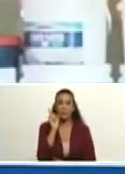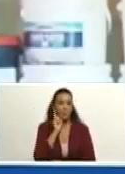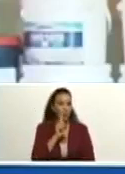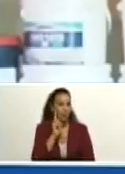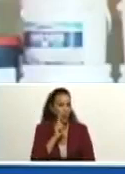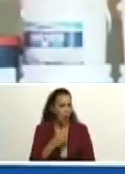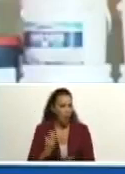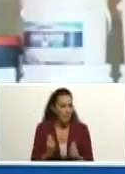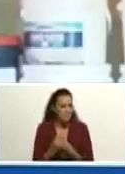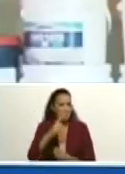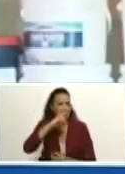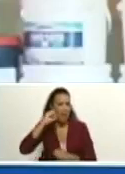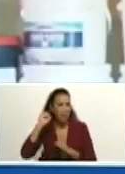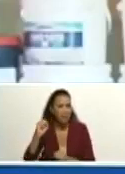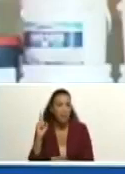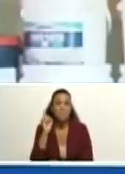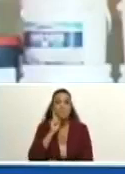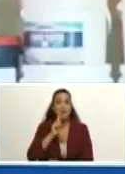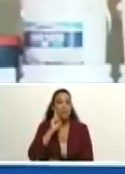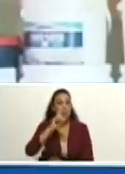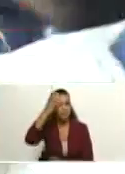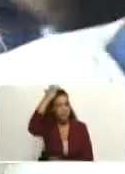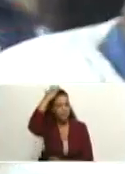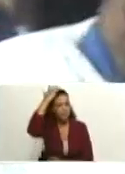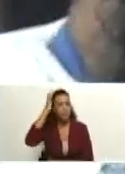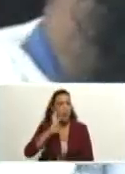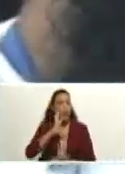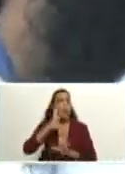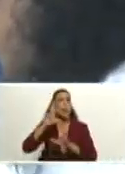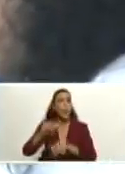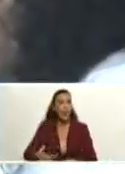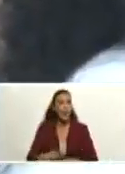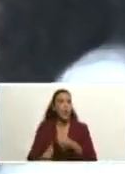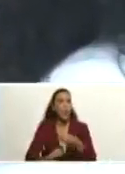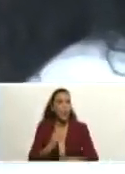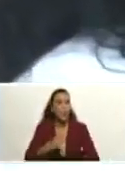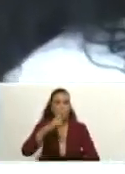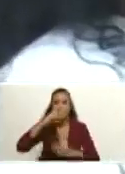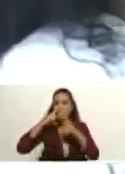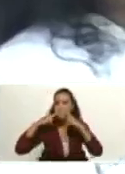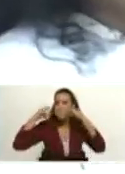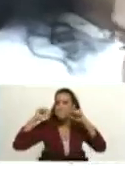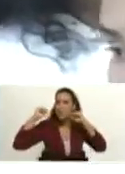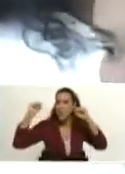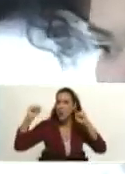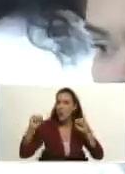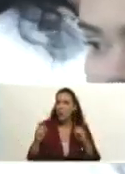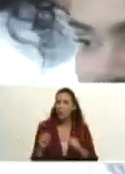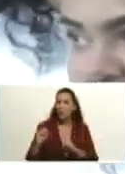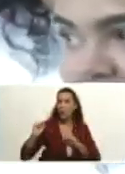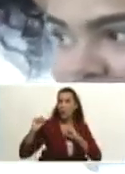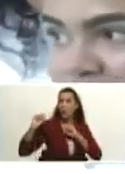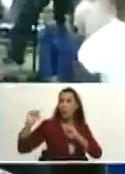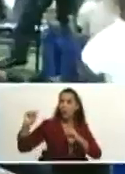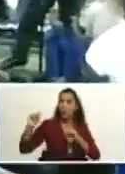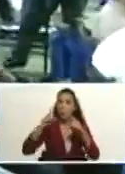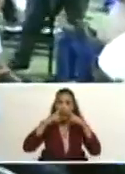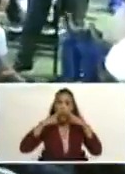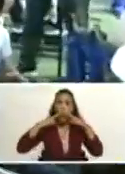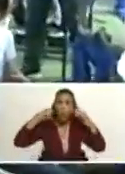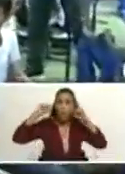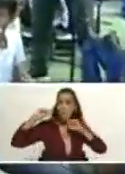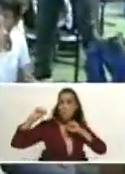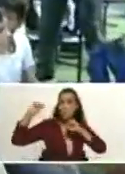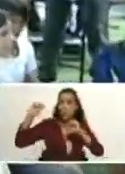¿Con Maduro? No, no, no, no. Echa tu cuento como es. Mira Super Bigote, ¿vale? Apareció Super Bigote, chica,